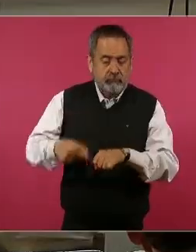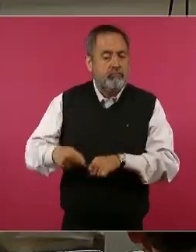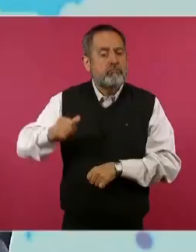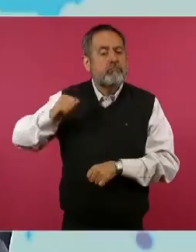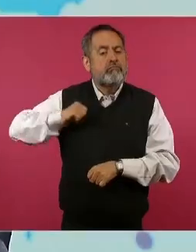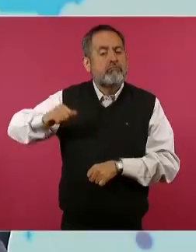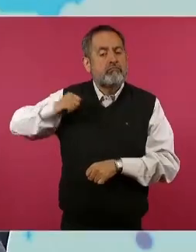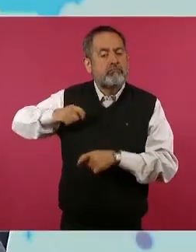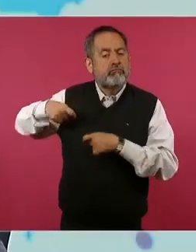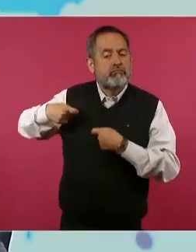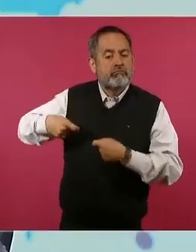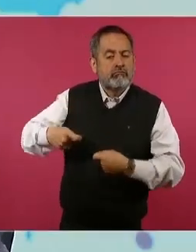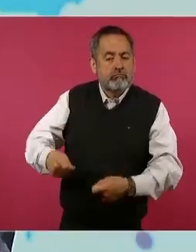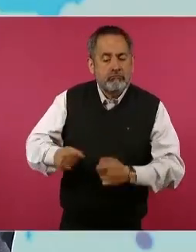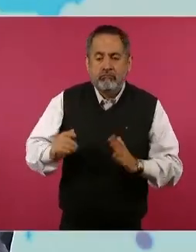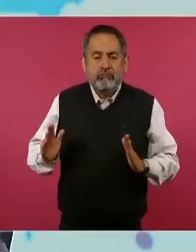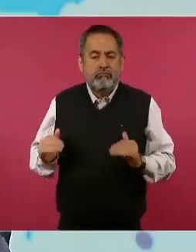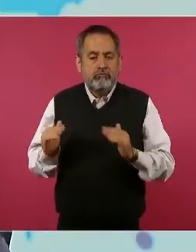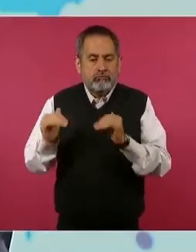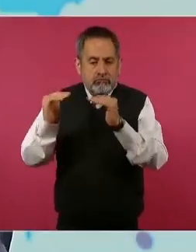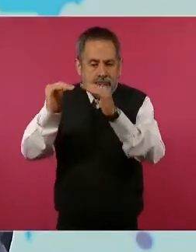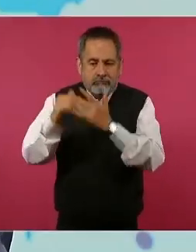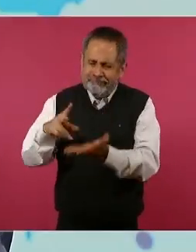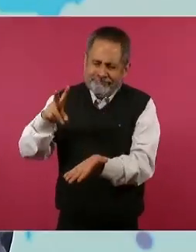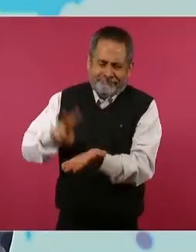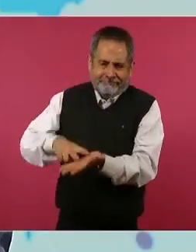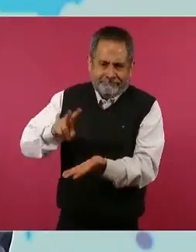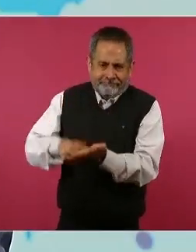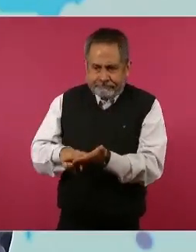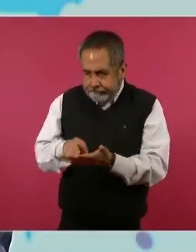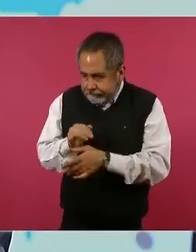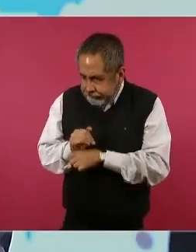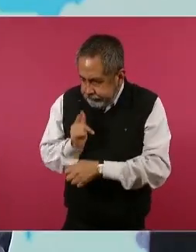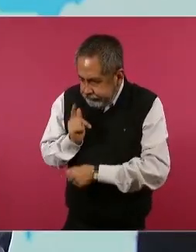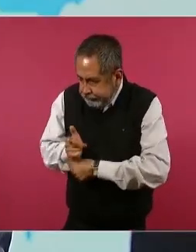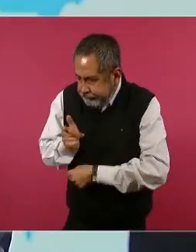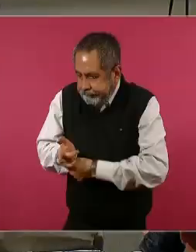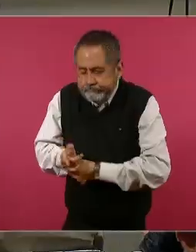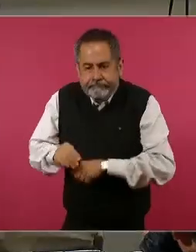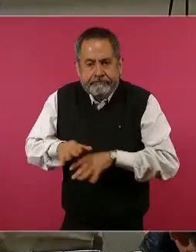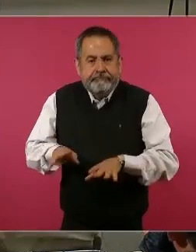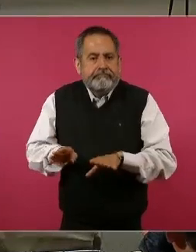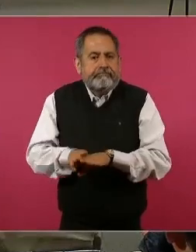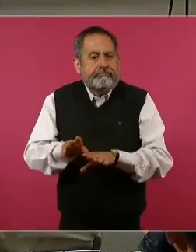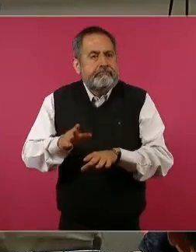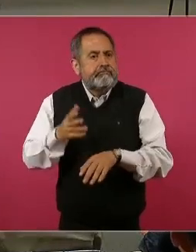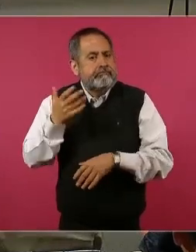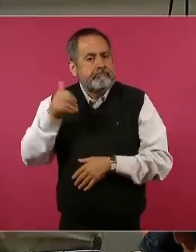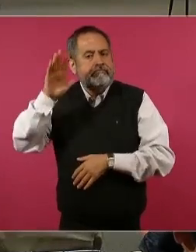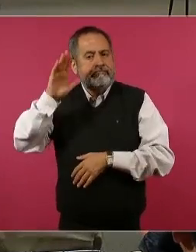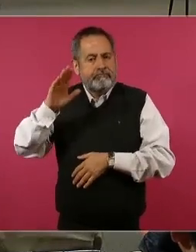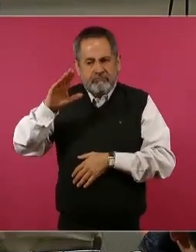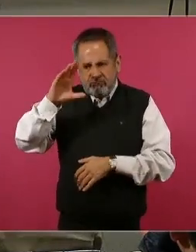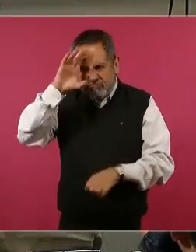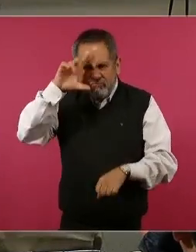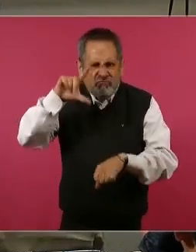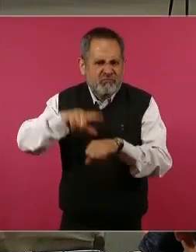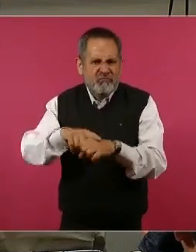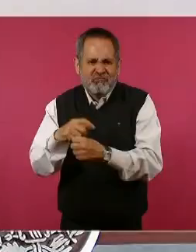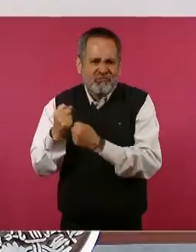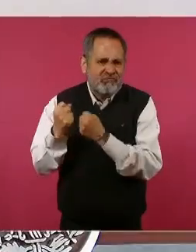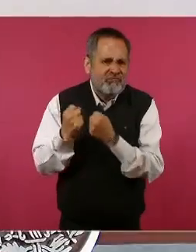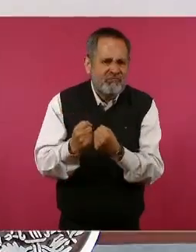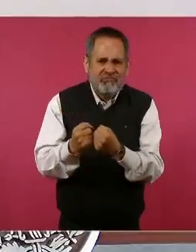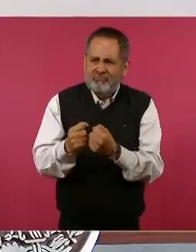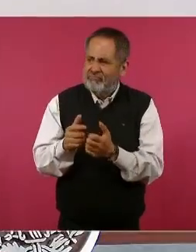los monumentos arqueológicos, la muy valiosa información que nos habla de la memoria y la fuerza cultural